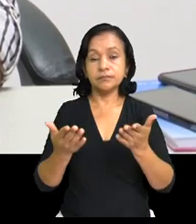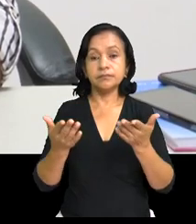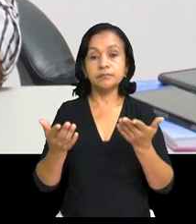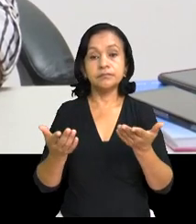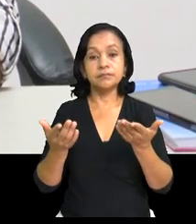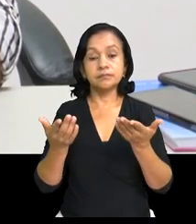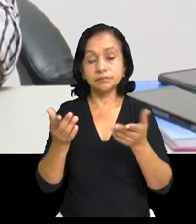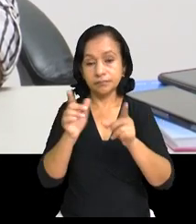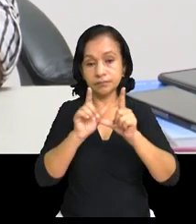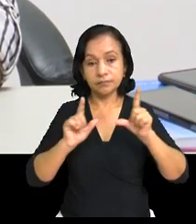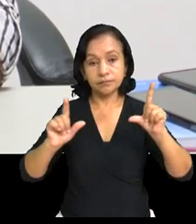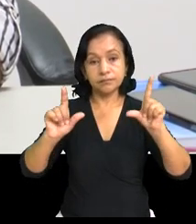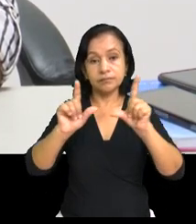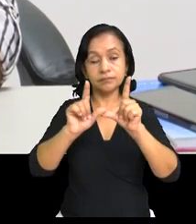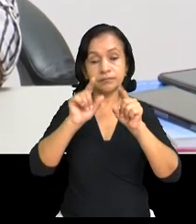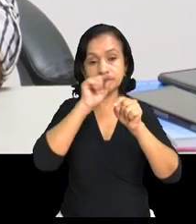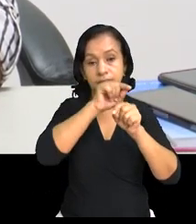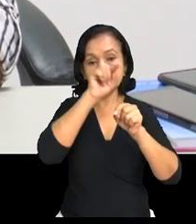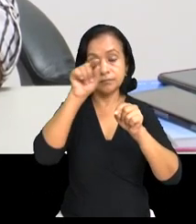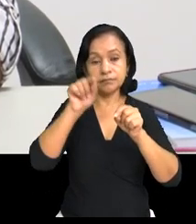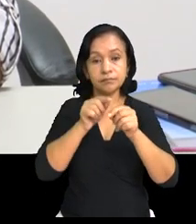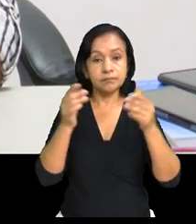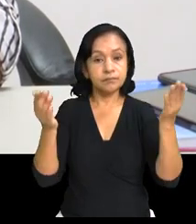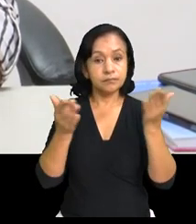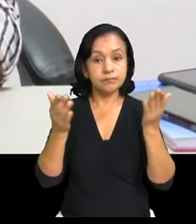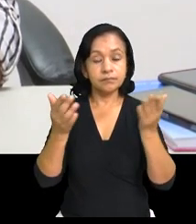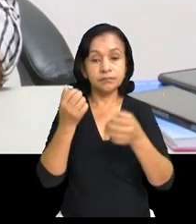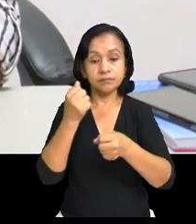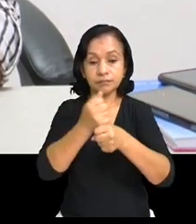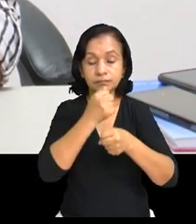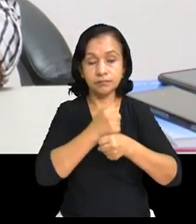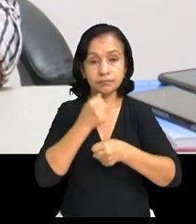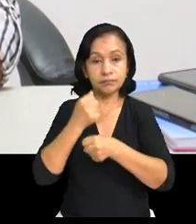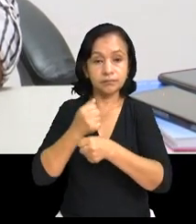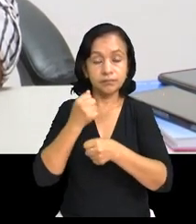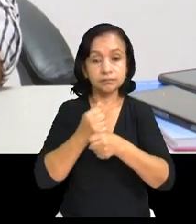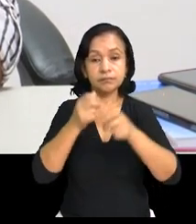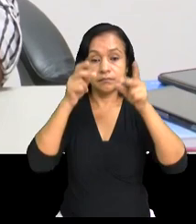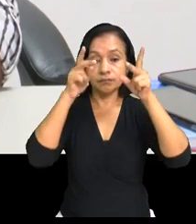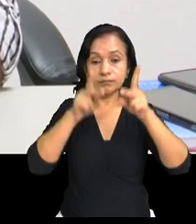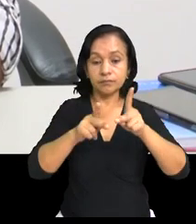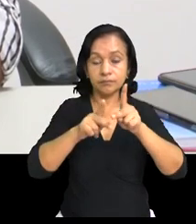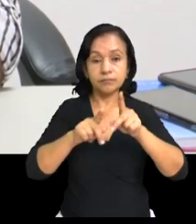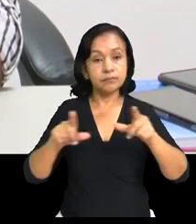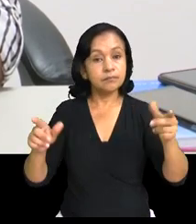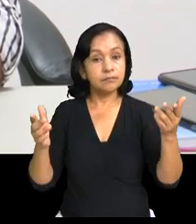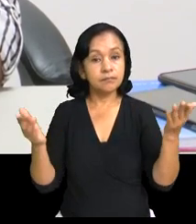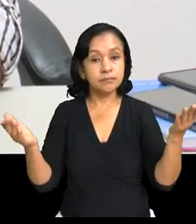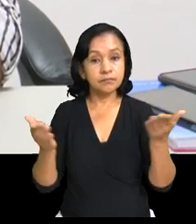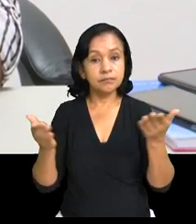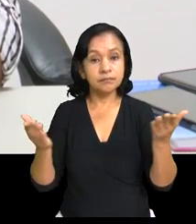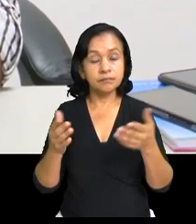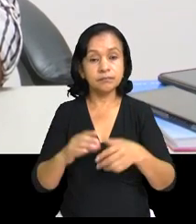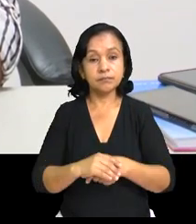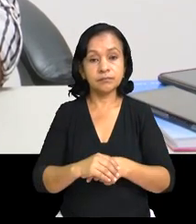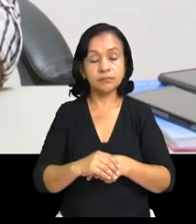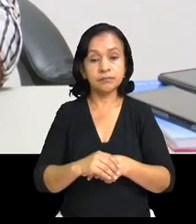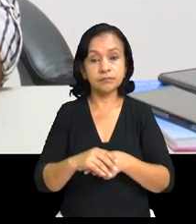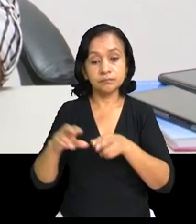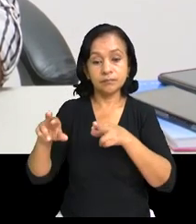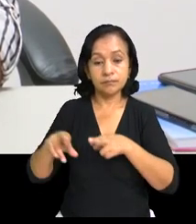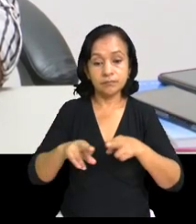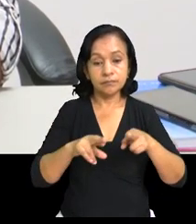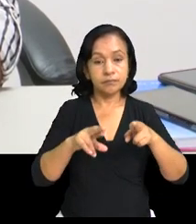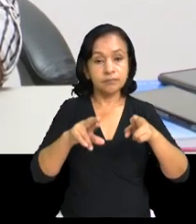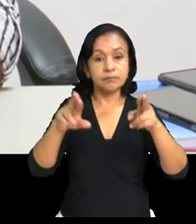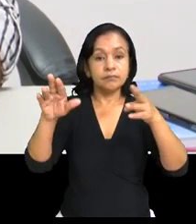determinados territorios, ¿verdad? Y cómo ir elaborando esos planes a nivel de cuenca y de